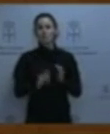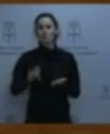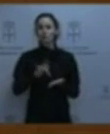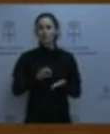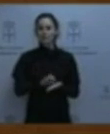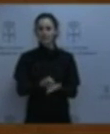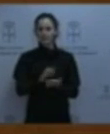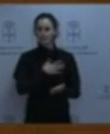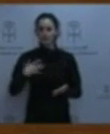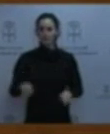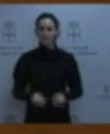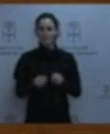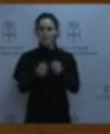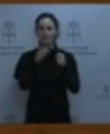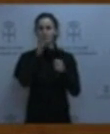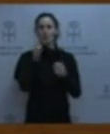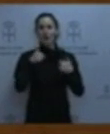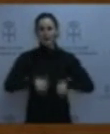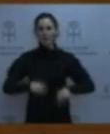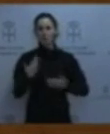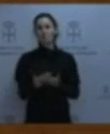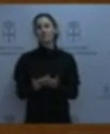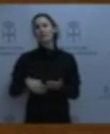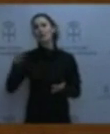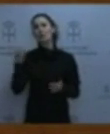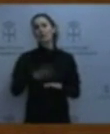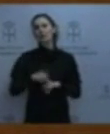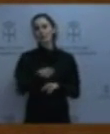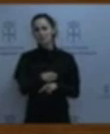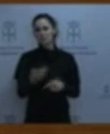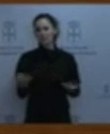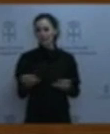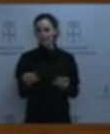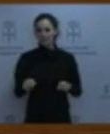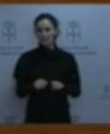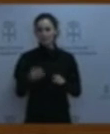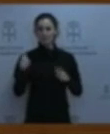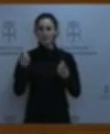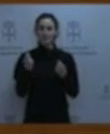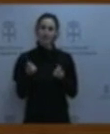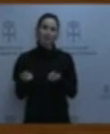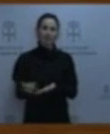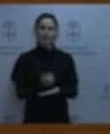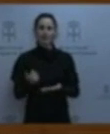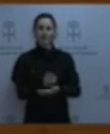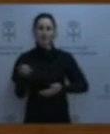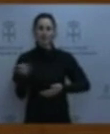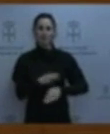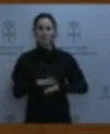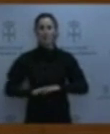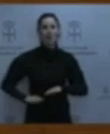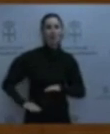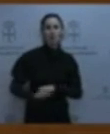se quieren destruir, porque la única justificación para ello ha sido la de hacer caja, la de hacerse con el dinero necesario para